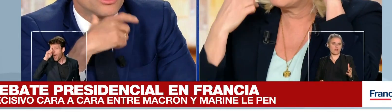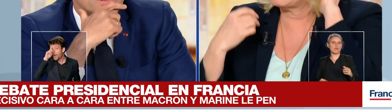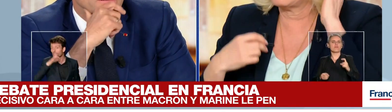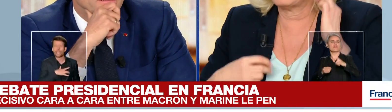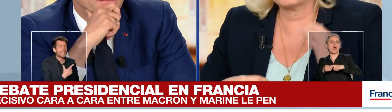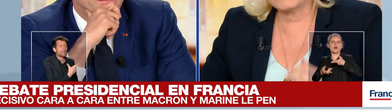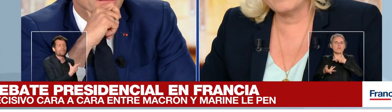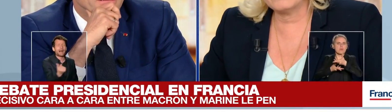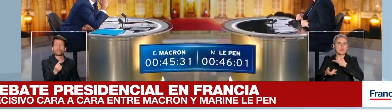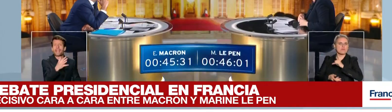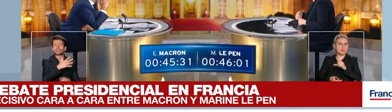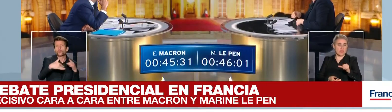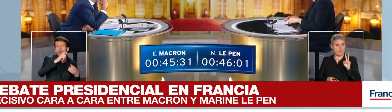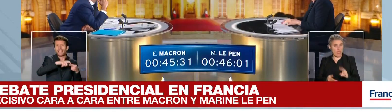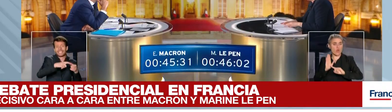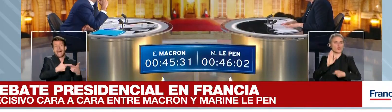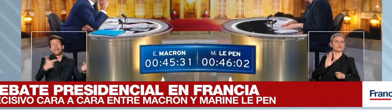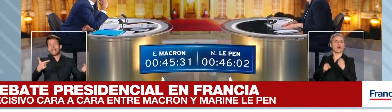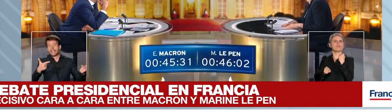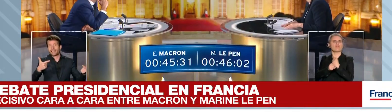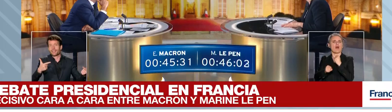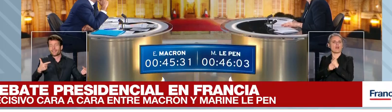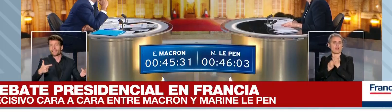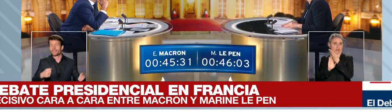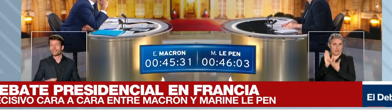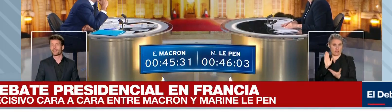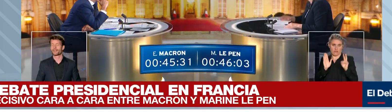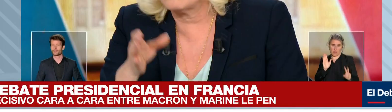porque, gracias a los socios, debe tenerlos en cuenta. Y